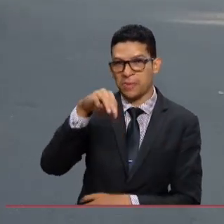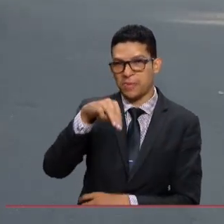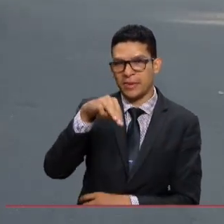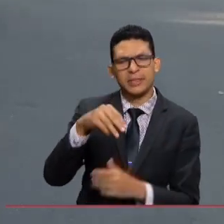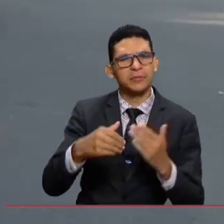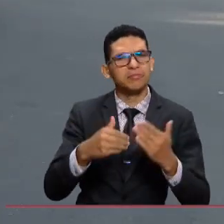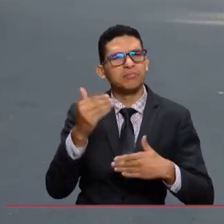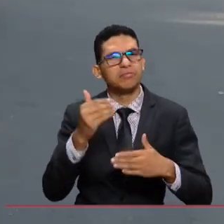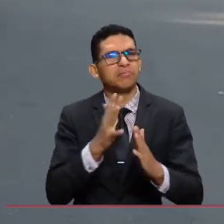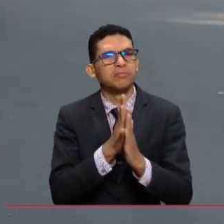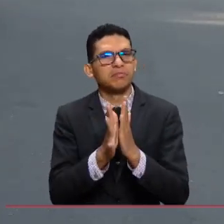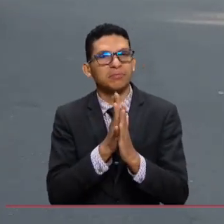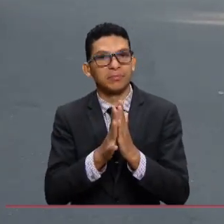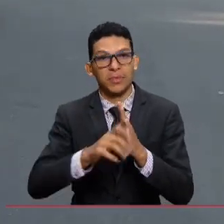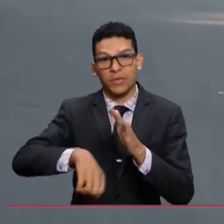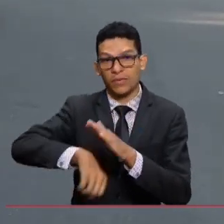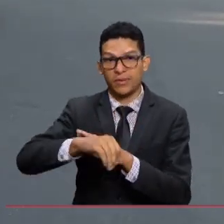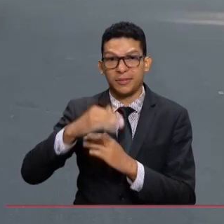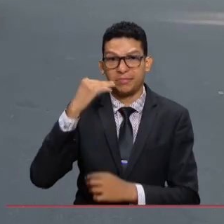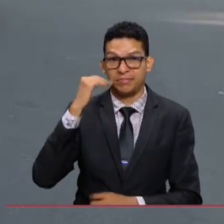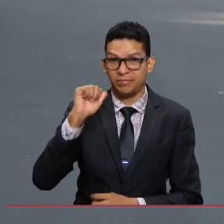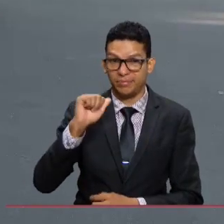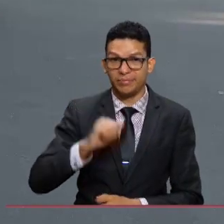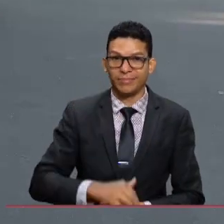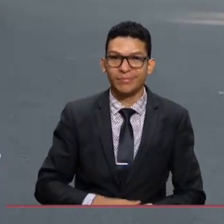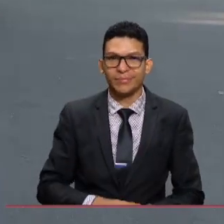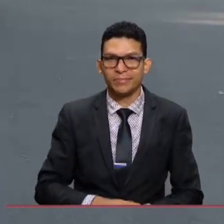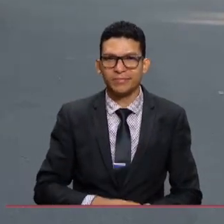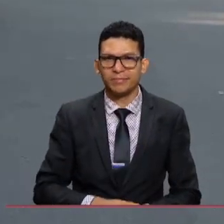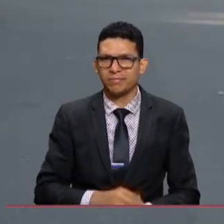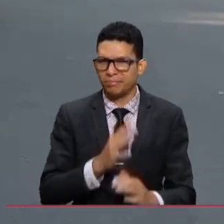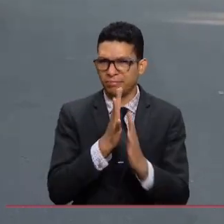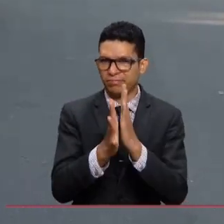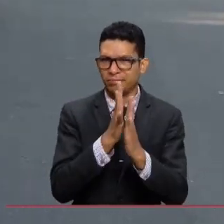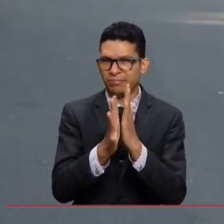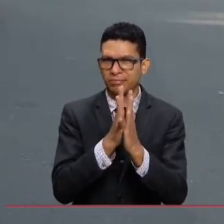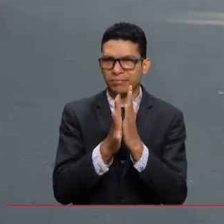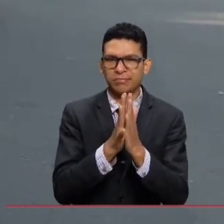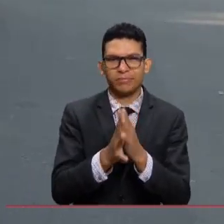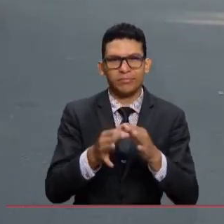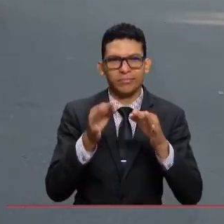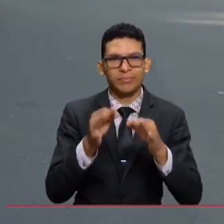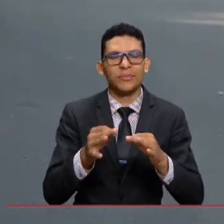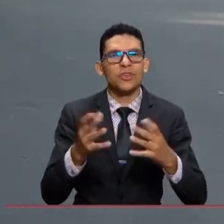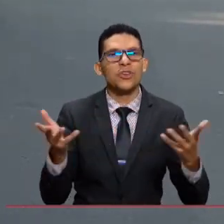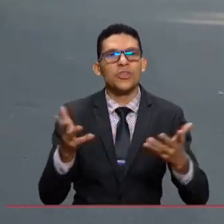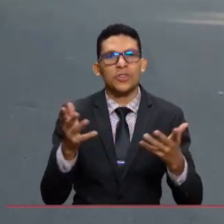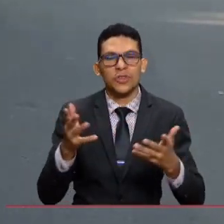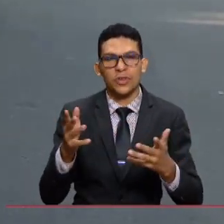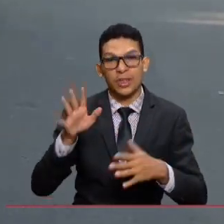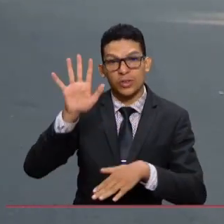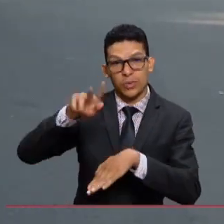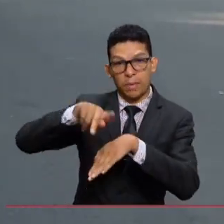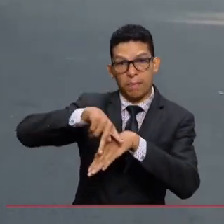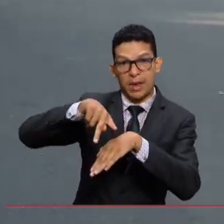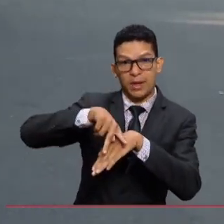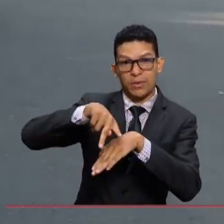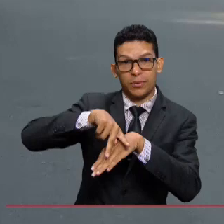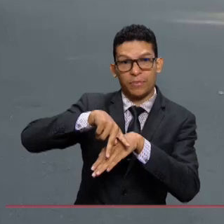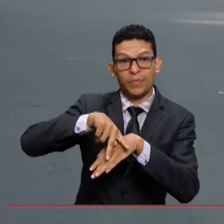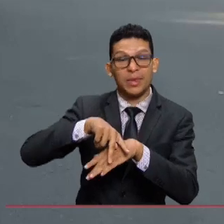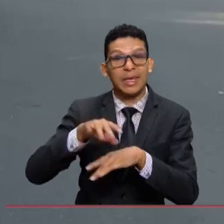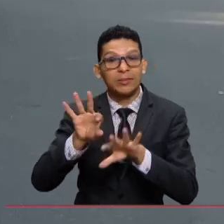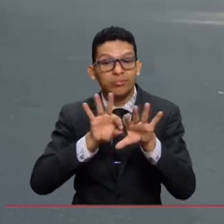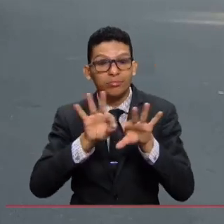iniciamos hablando del fútbol femenino y ubicamos la información noticiosa en territorio paraguayo porque la selección Valle